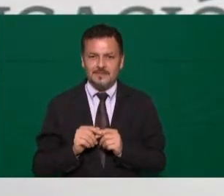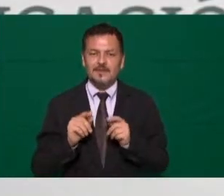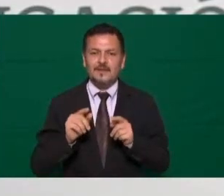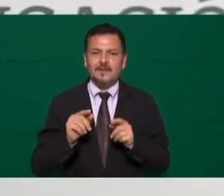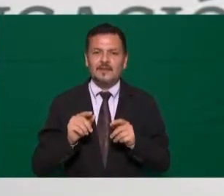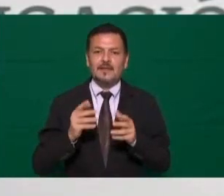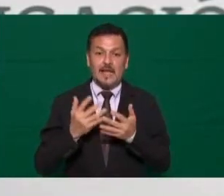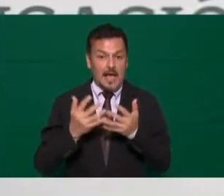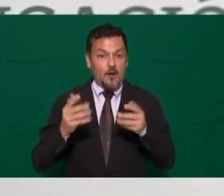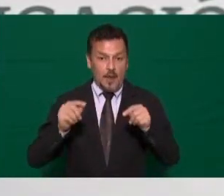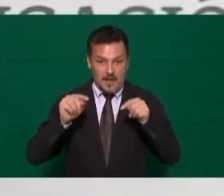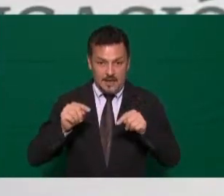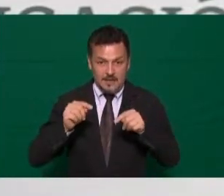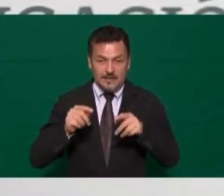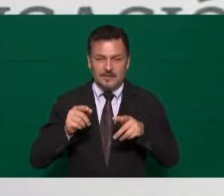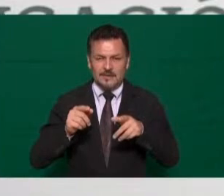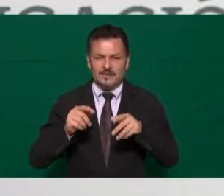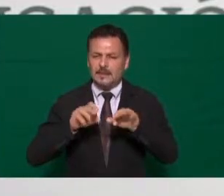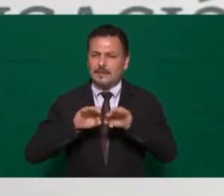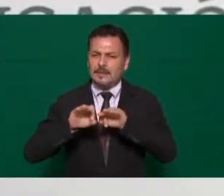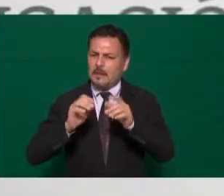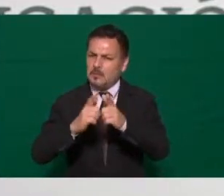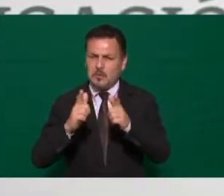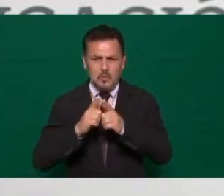los cargos de tesorero